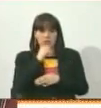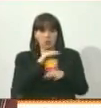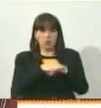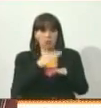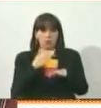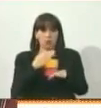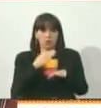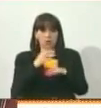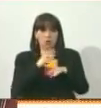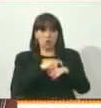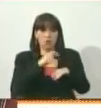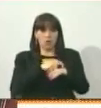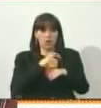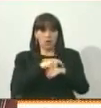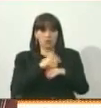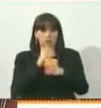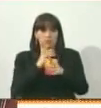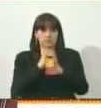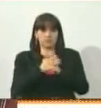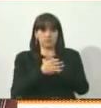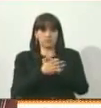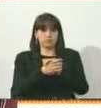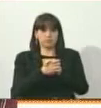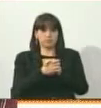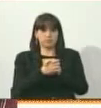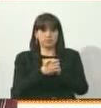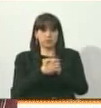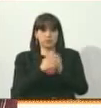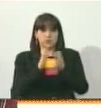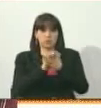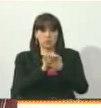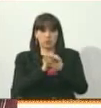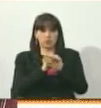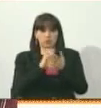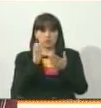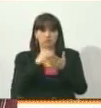dijeron. Su amigo se lo quitó.